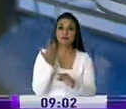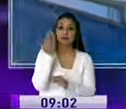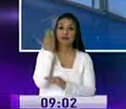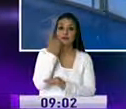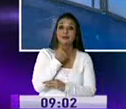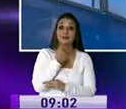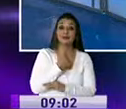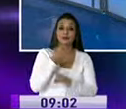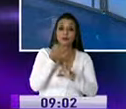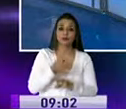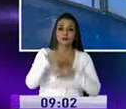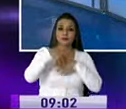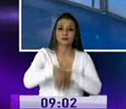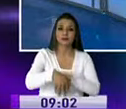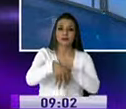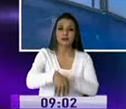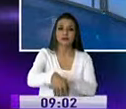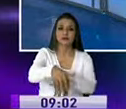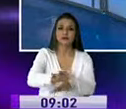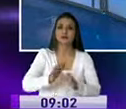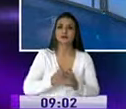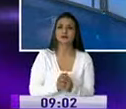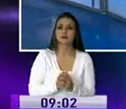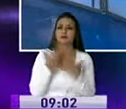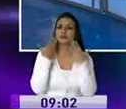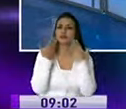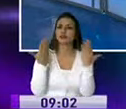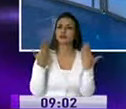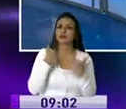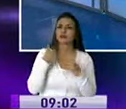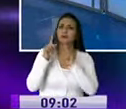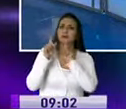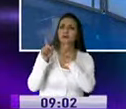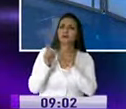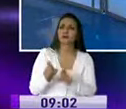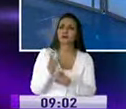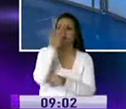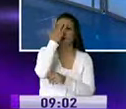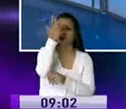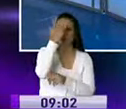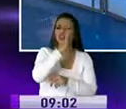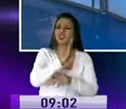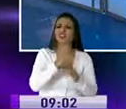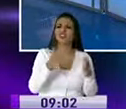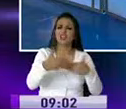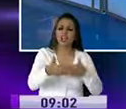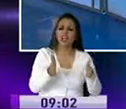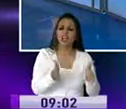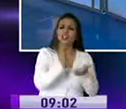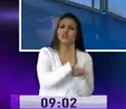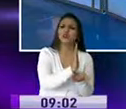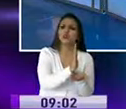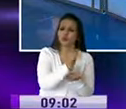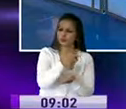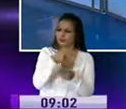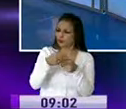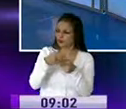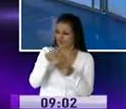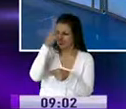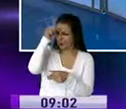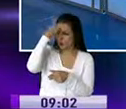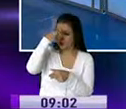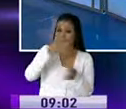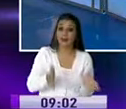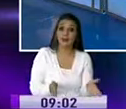eso, justamente. Yo no sé, y tú puedes sacarme de esta duda, ¿por qué le dicen caja del Seguro Social? No sé, ¿ah? La no caja